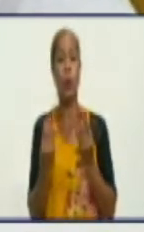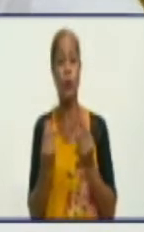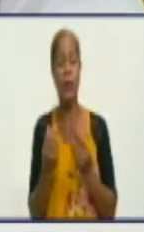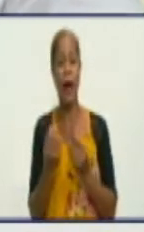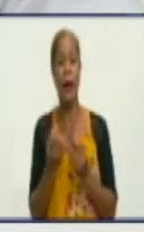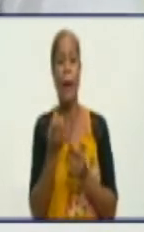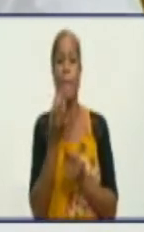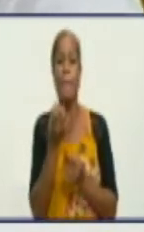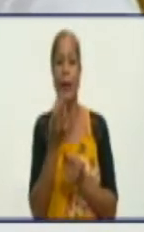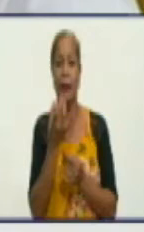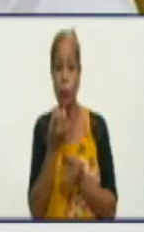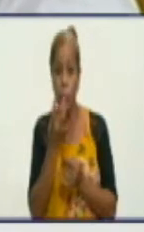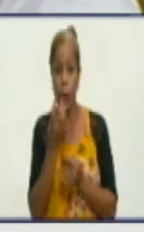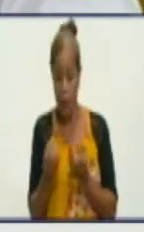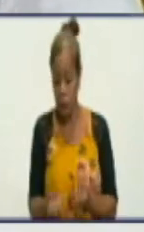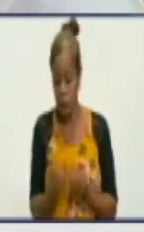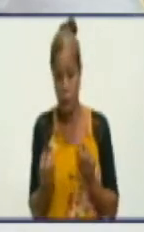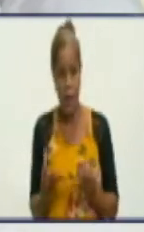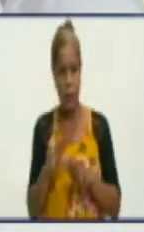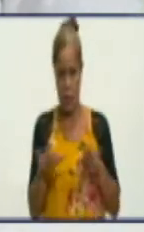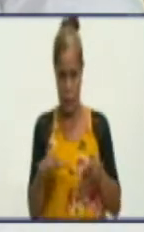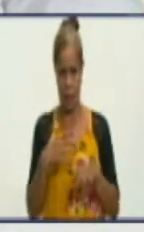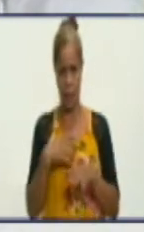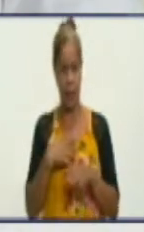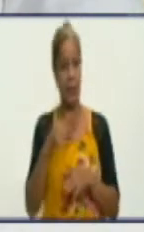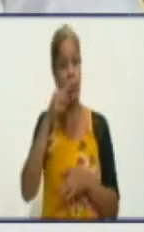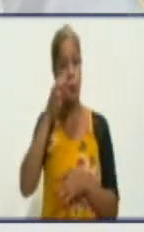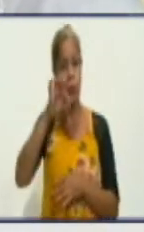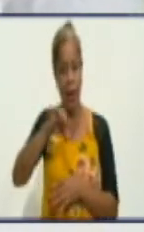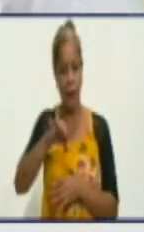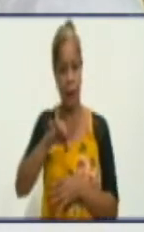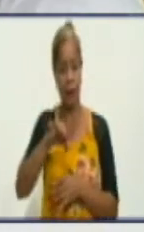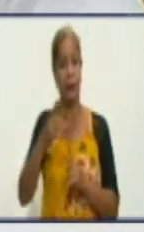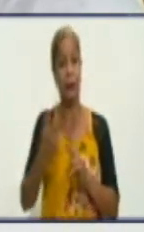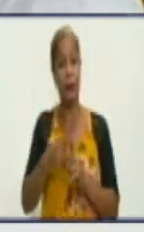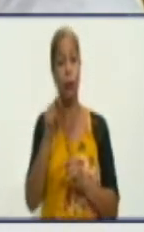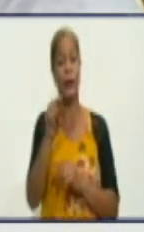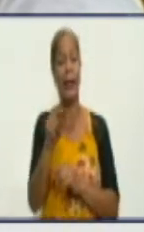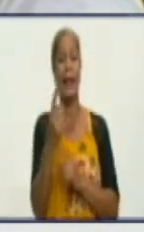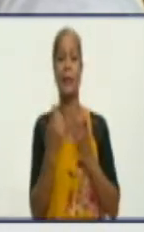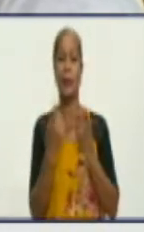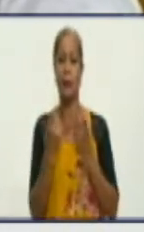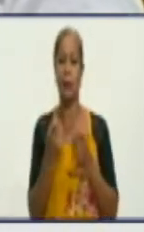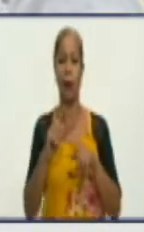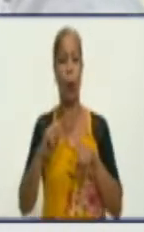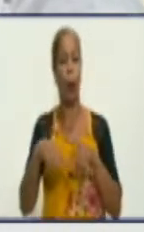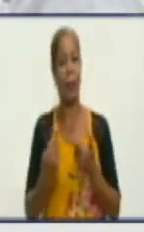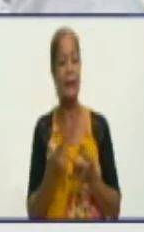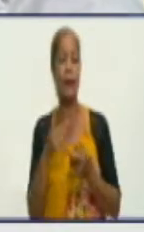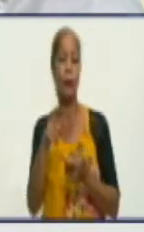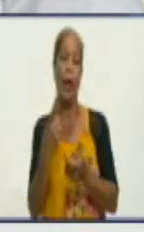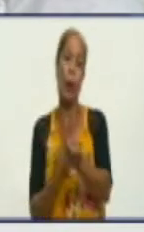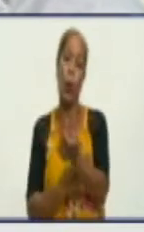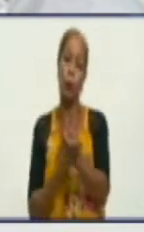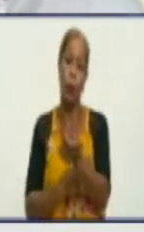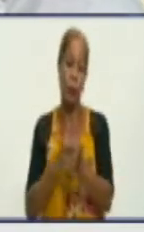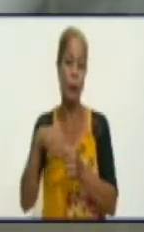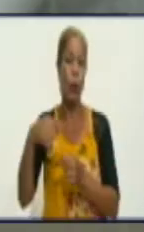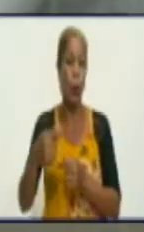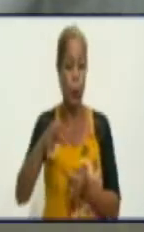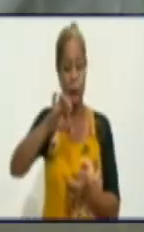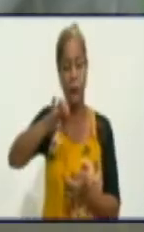por esa razón, que ya tienen su sal. Lo que usted necesita, el problema es que uno se acostumbra a siempre echarle más sal y se la estamos echando de forma cruda,